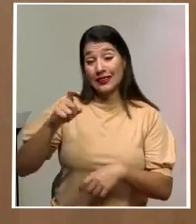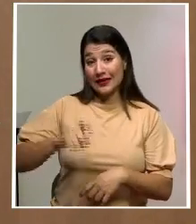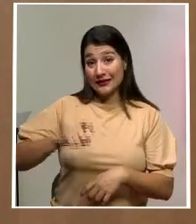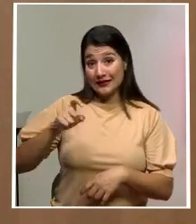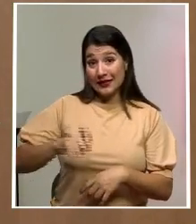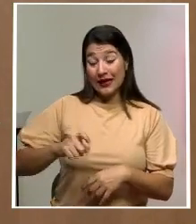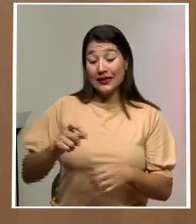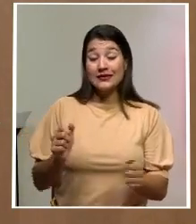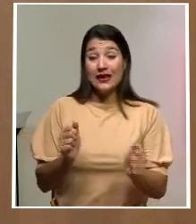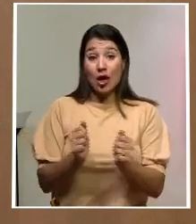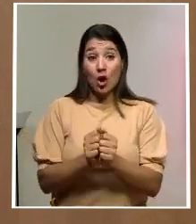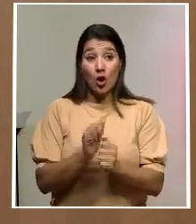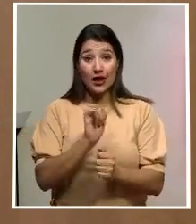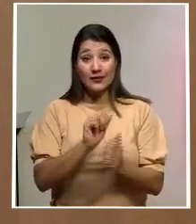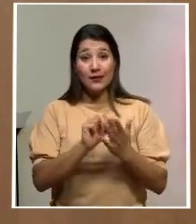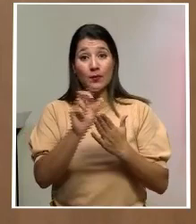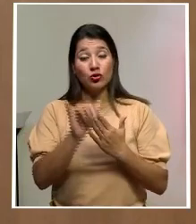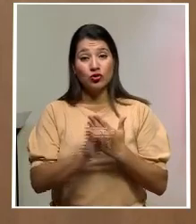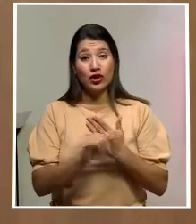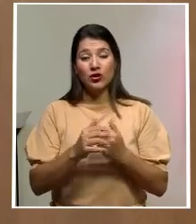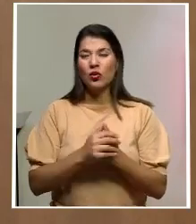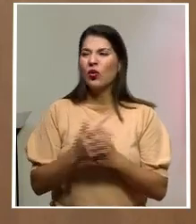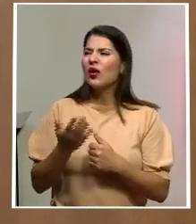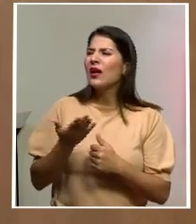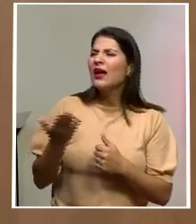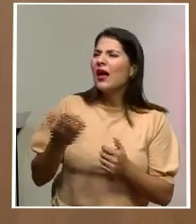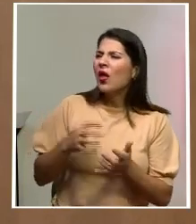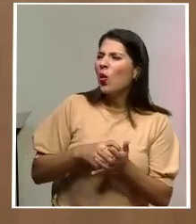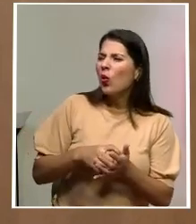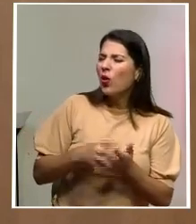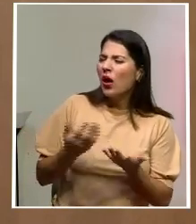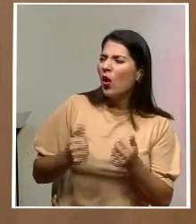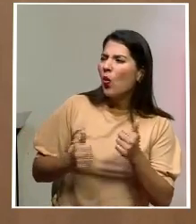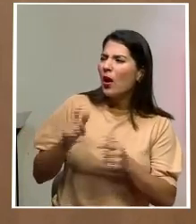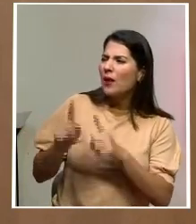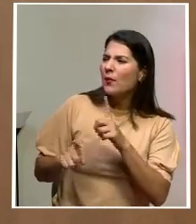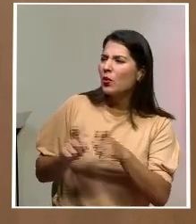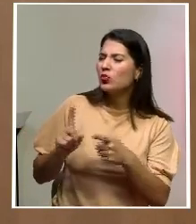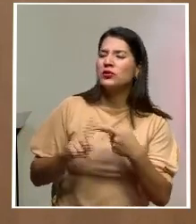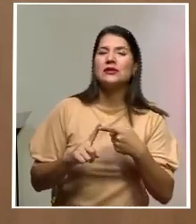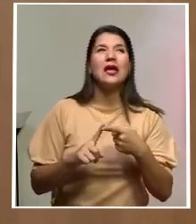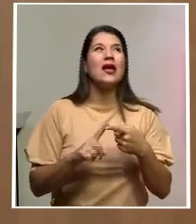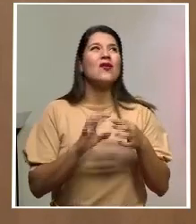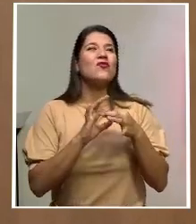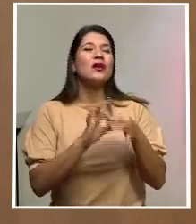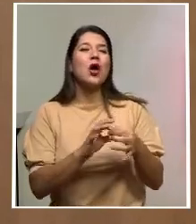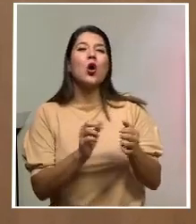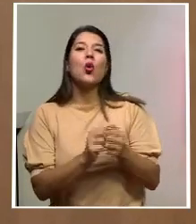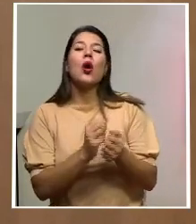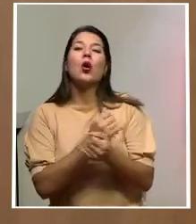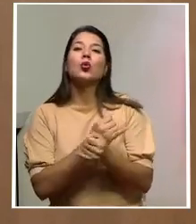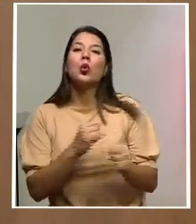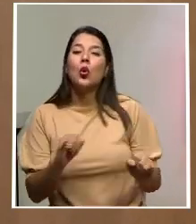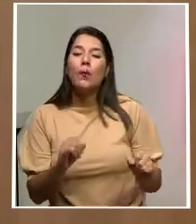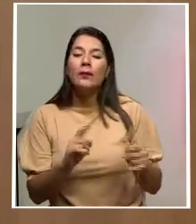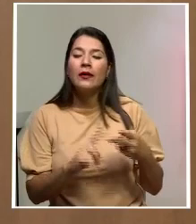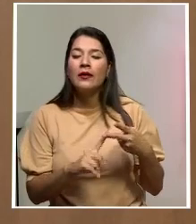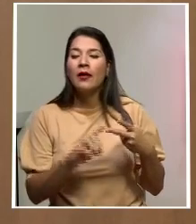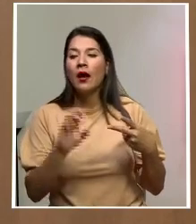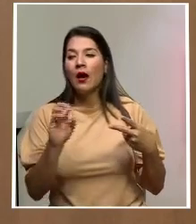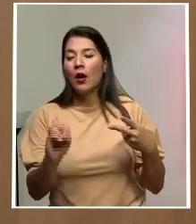a este proyecto. Pero, mire, en todo lo que tiene que ver con autonomías, en todo lo que tiene que ver